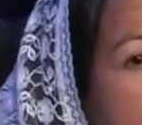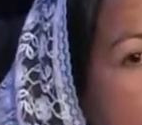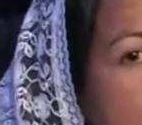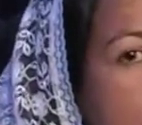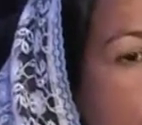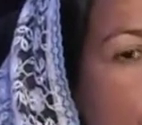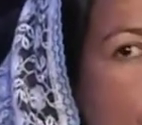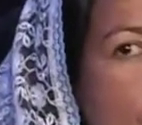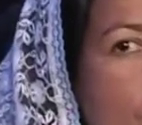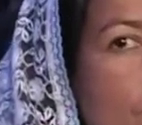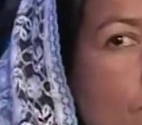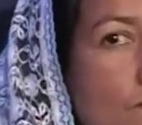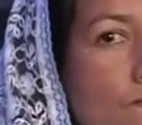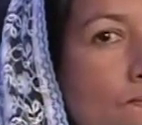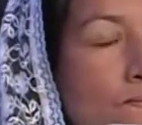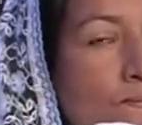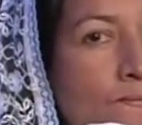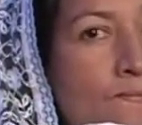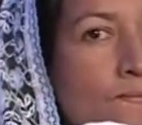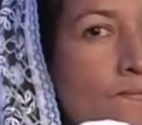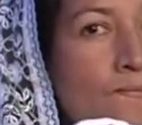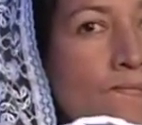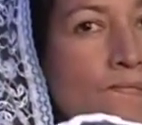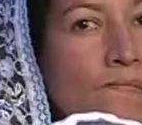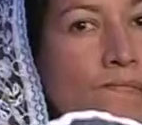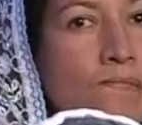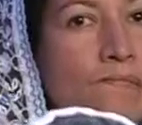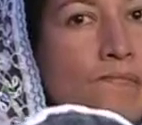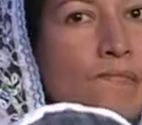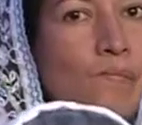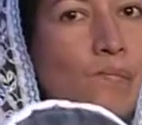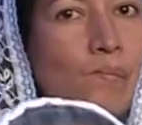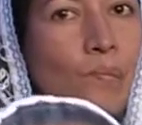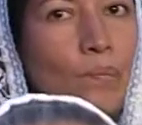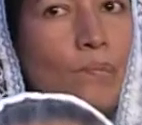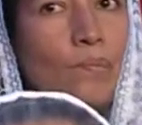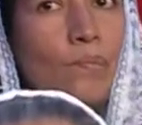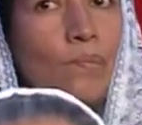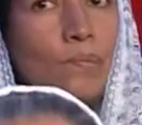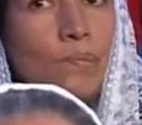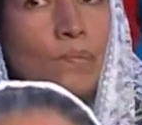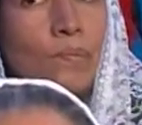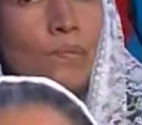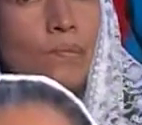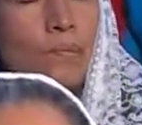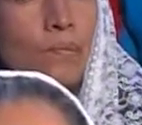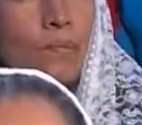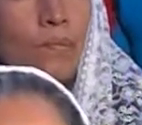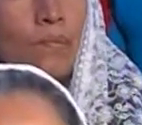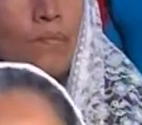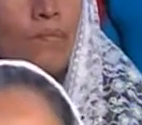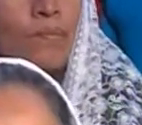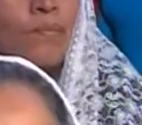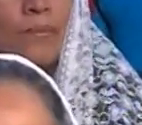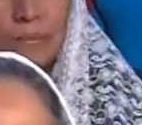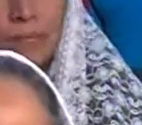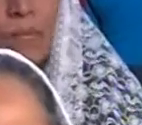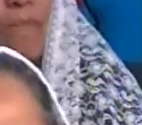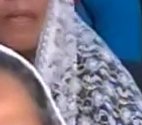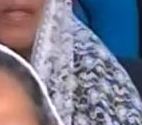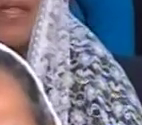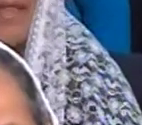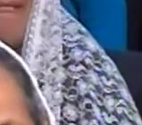Entonces ese hombre furioso quedó tranquilo le dijo No es que el rey di un decreto yo no puedo hacer nada miro cuál es el